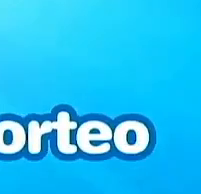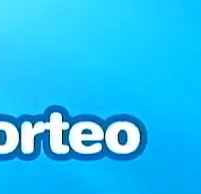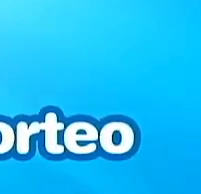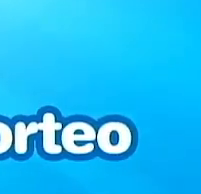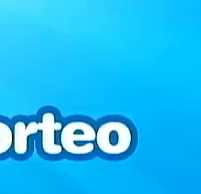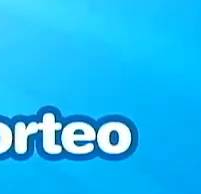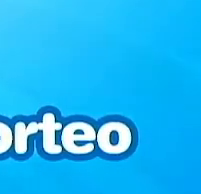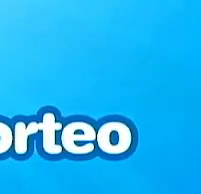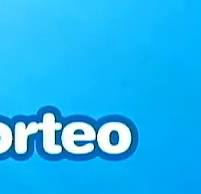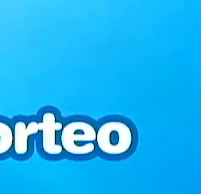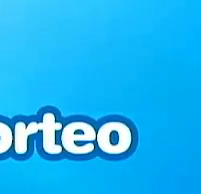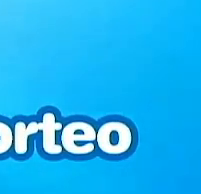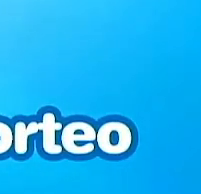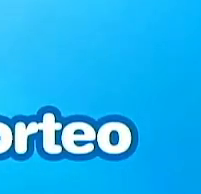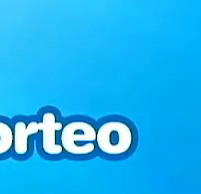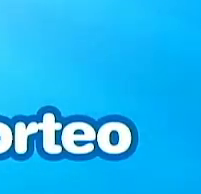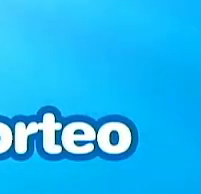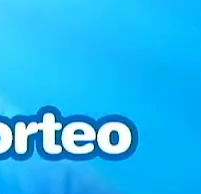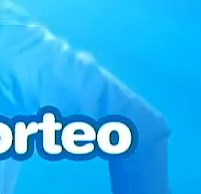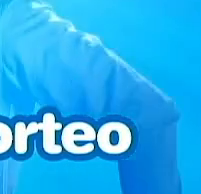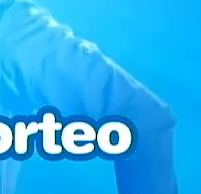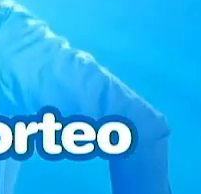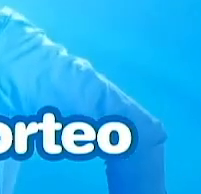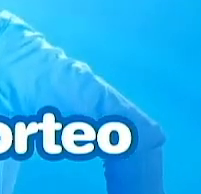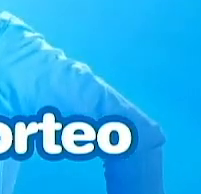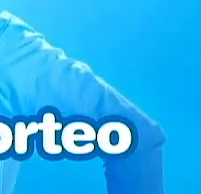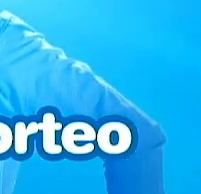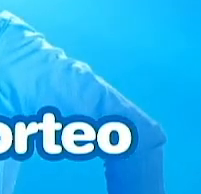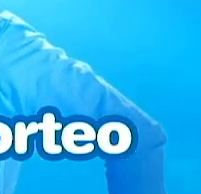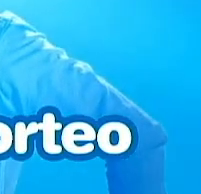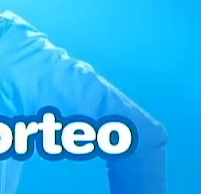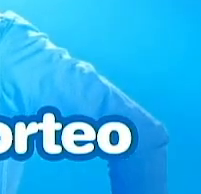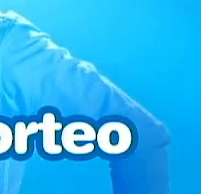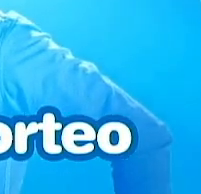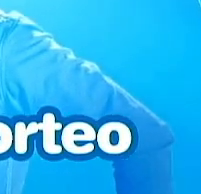¡Ay, qué bonito! Yo me gané la Loto.